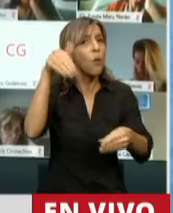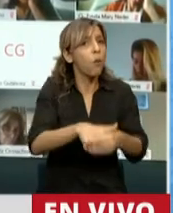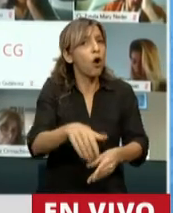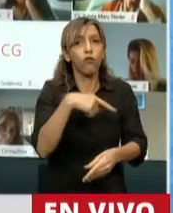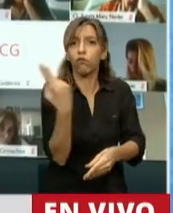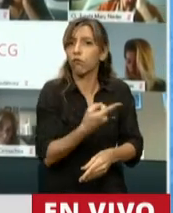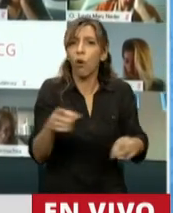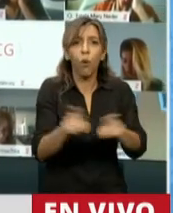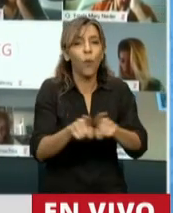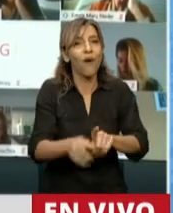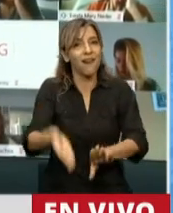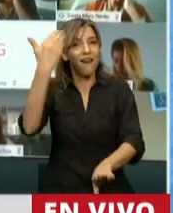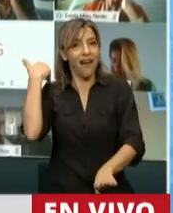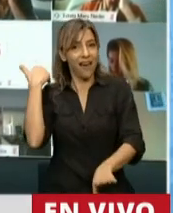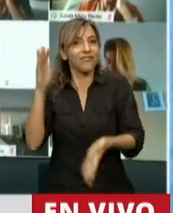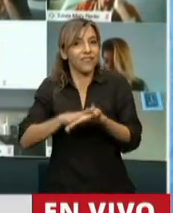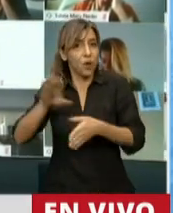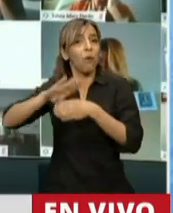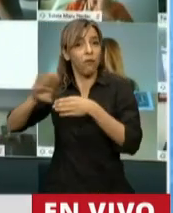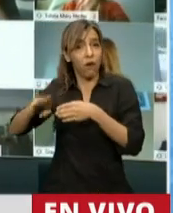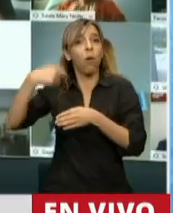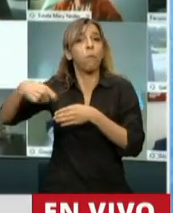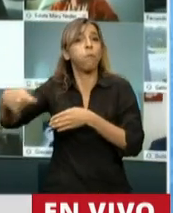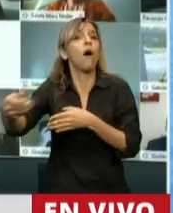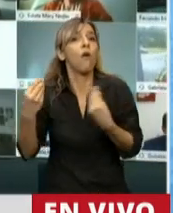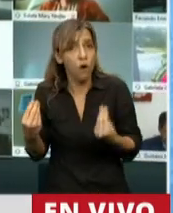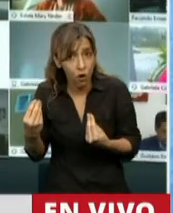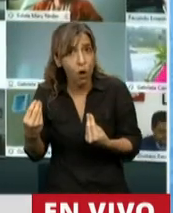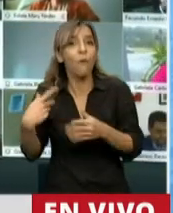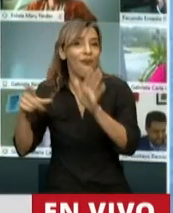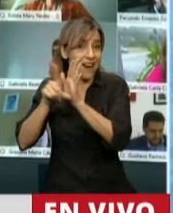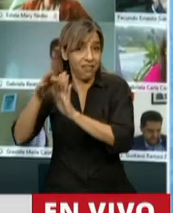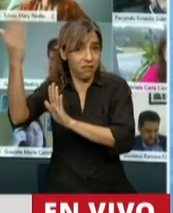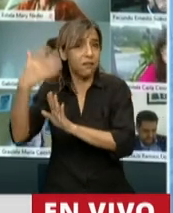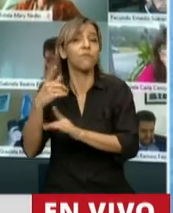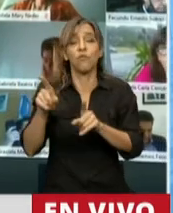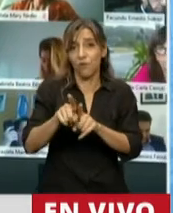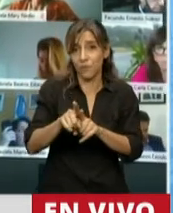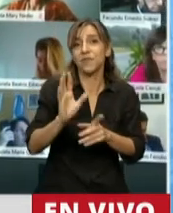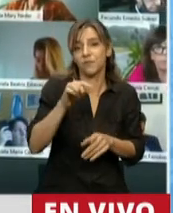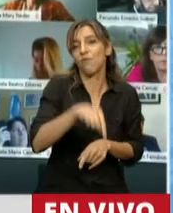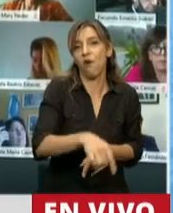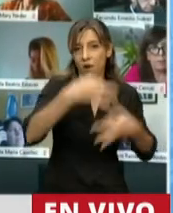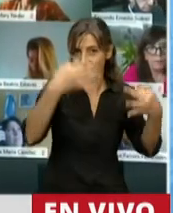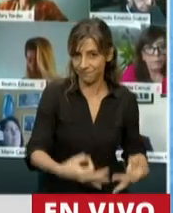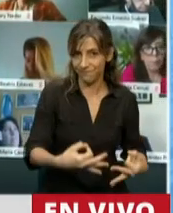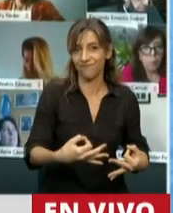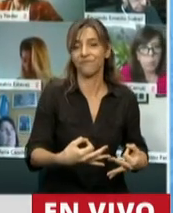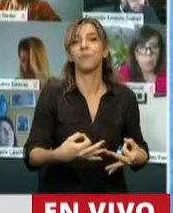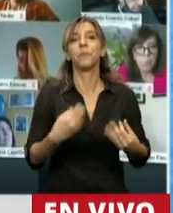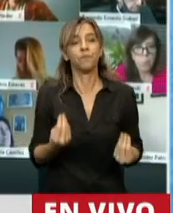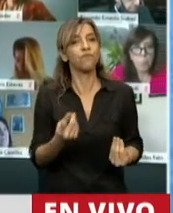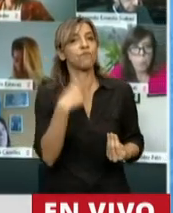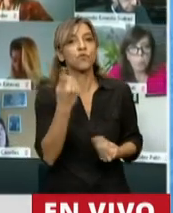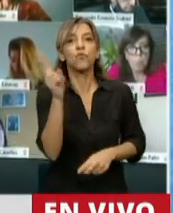votamos la Ley de Restauración de la Sostenibilidad de la Deuda bajo legislación extranjera. Y estamos tratando una propuesta que respeta el trato equitativo